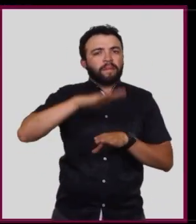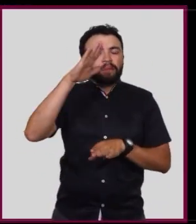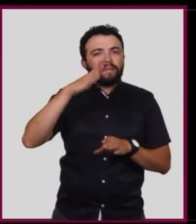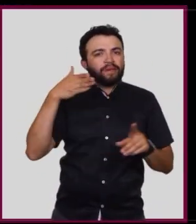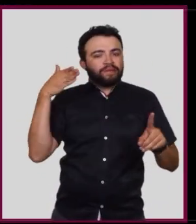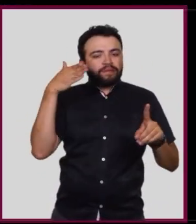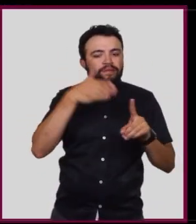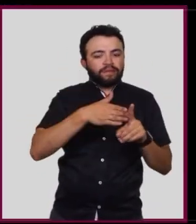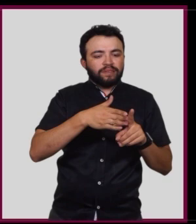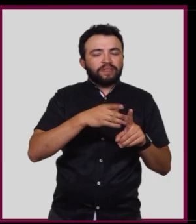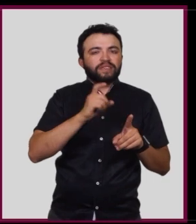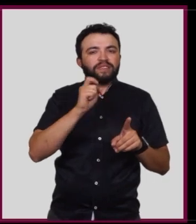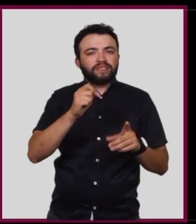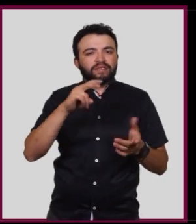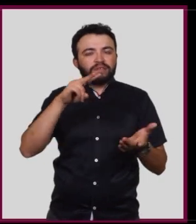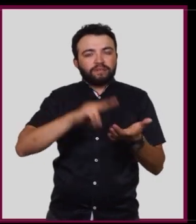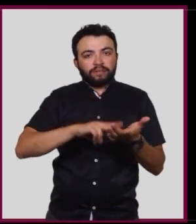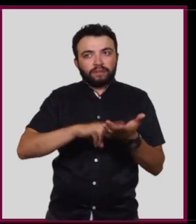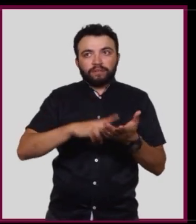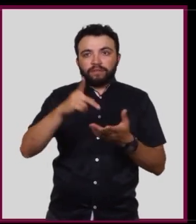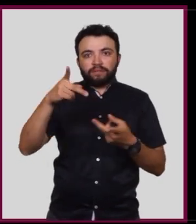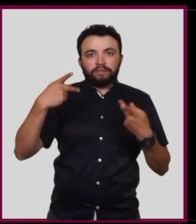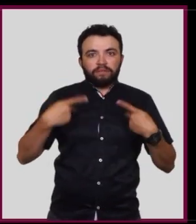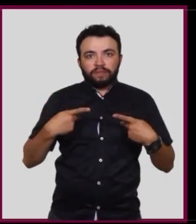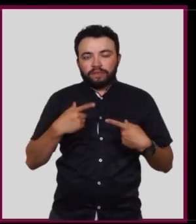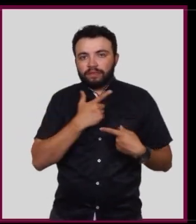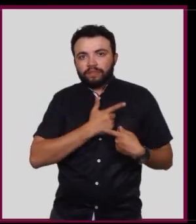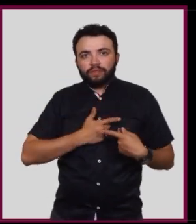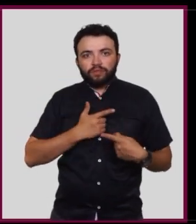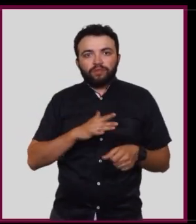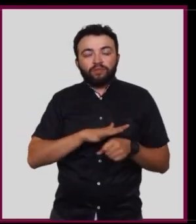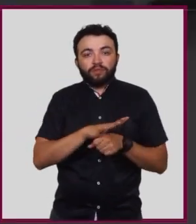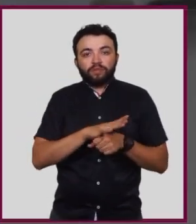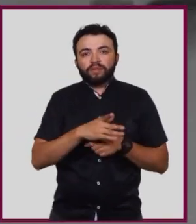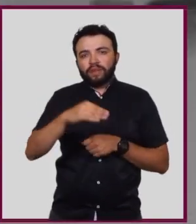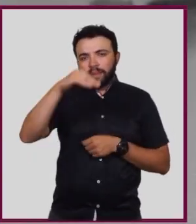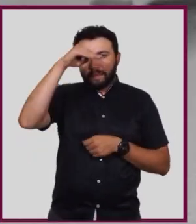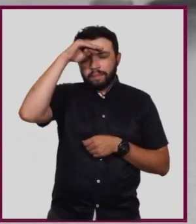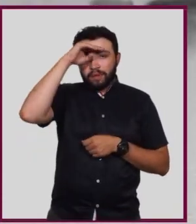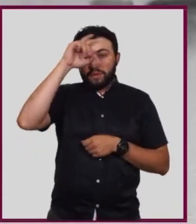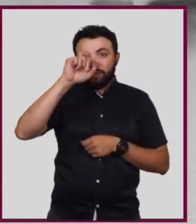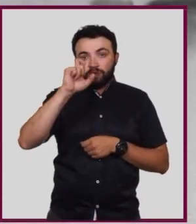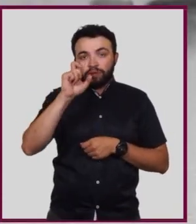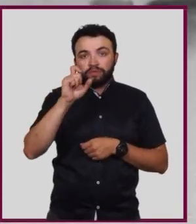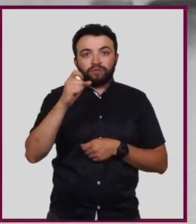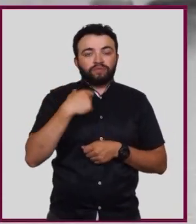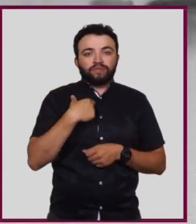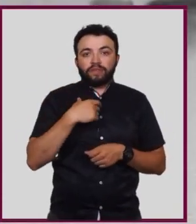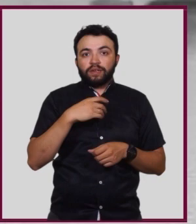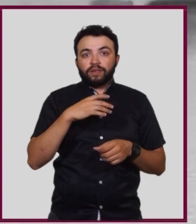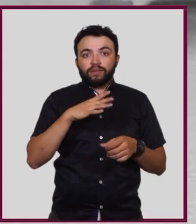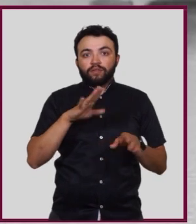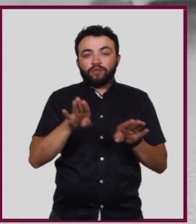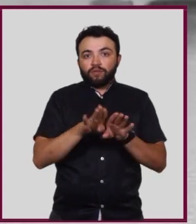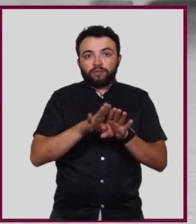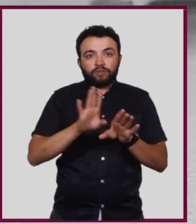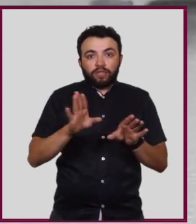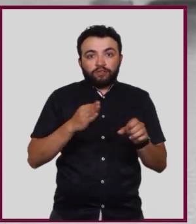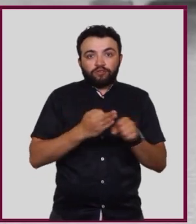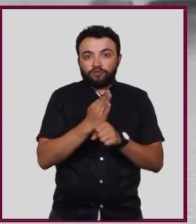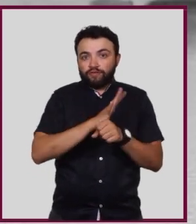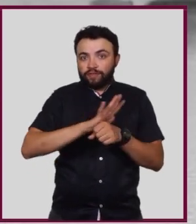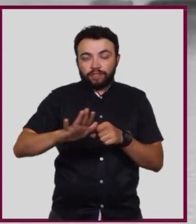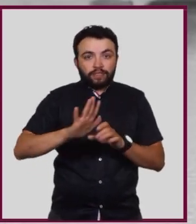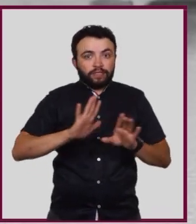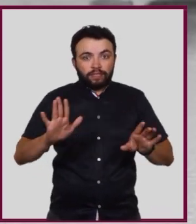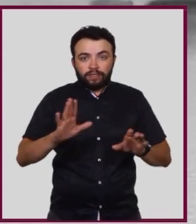es el valor que le confiere al público, ya que para Orozco una obra no está completa hasta que la gente se la apropia. En las palabras